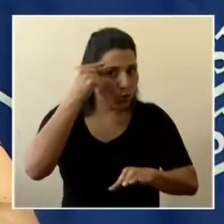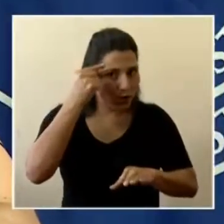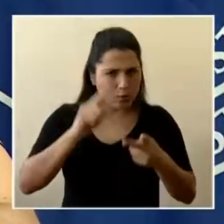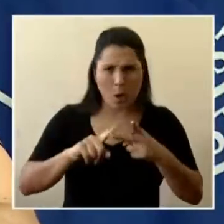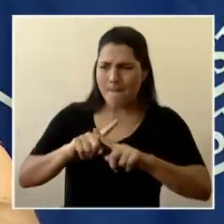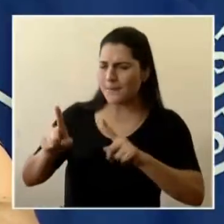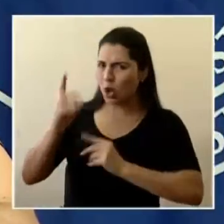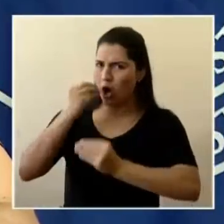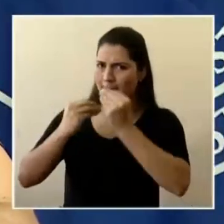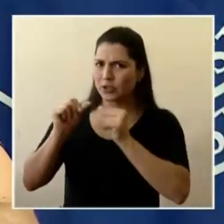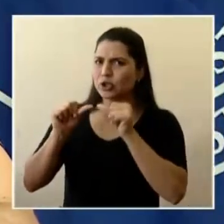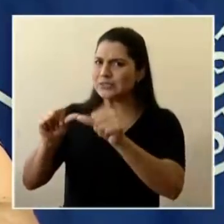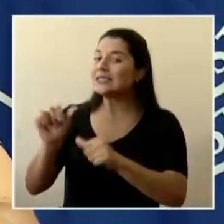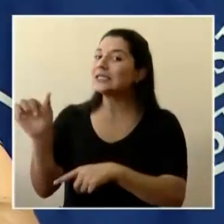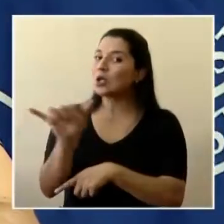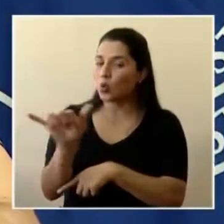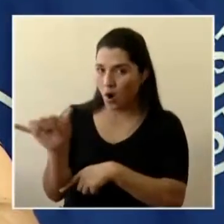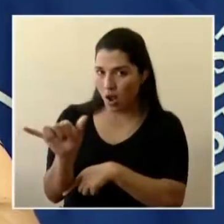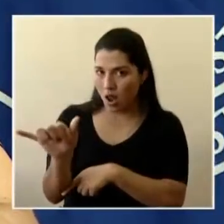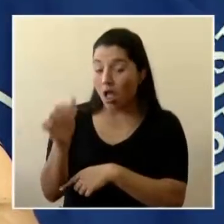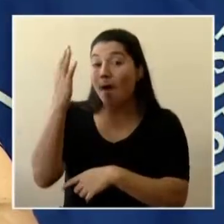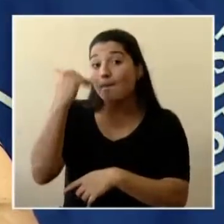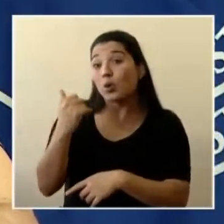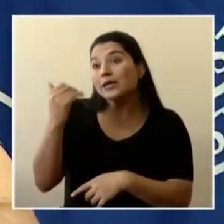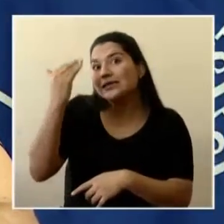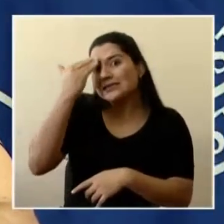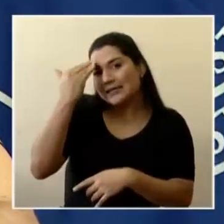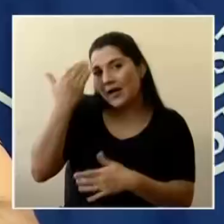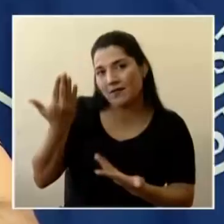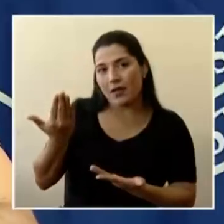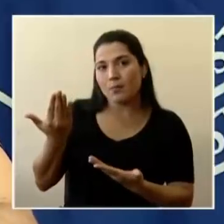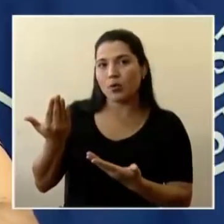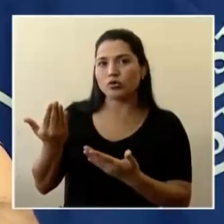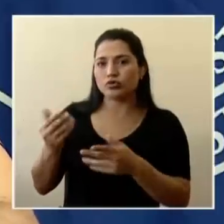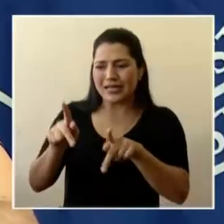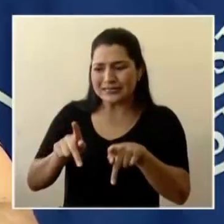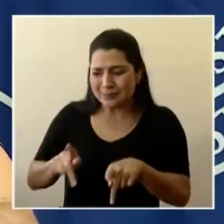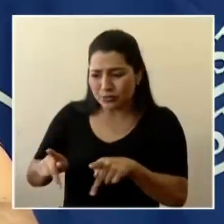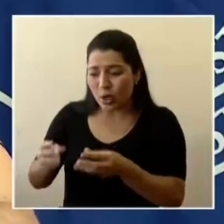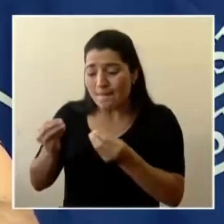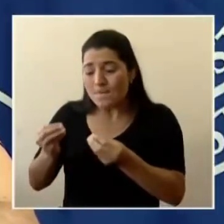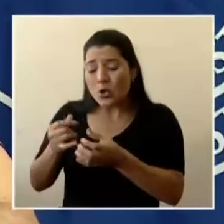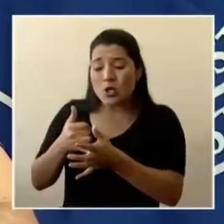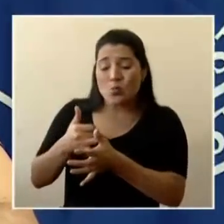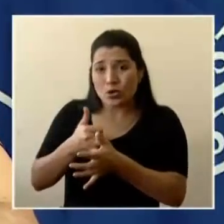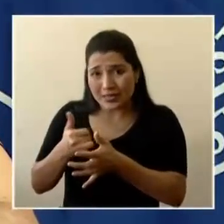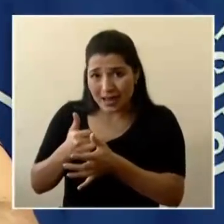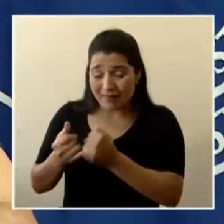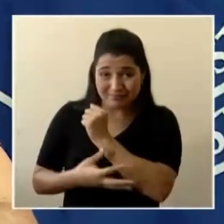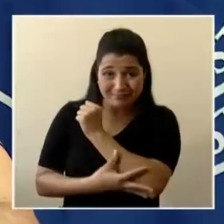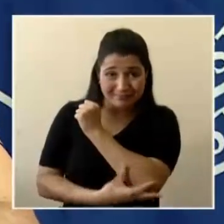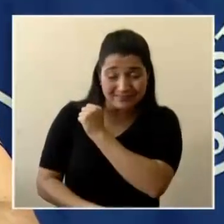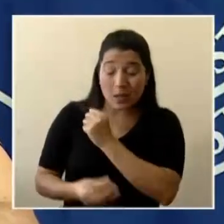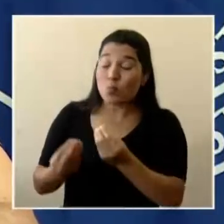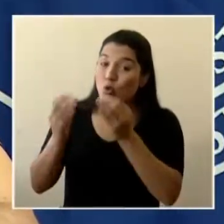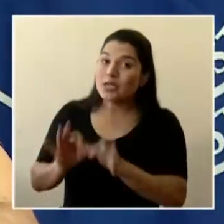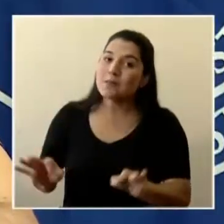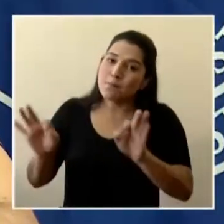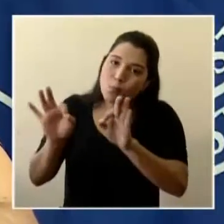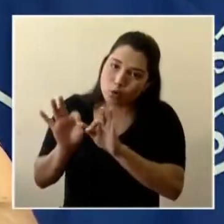Sin ningún detrimento, obviamente, porque sabemos que la posibilidad de alimentarse de personas especialmente vulnerables es muy, muy importante. Es una función que